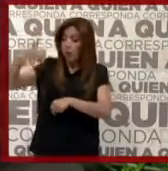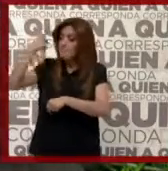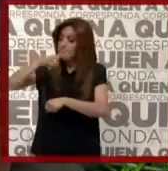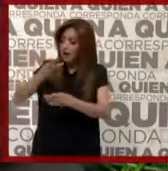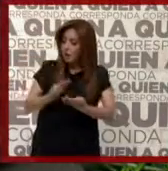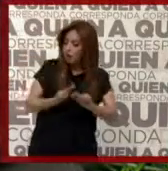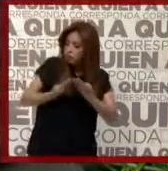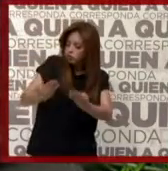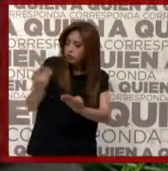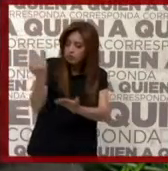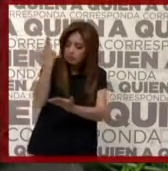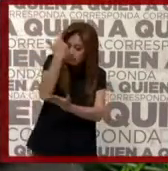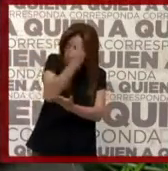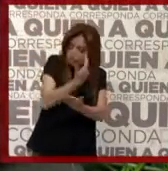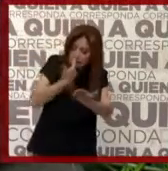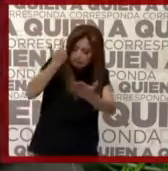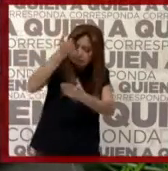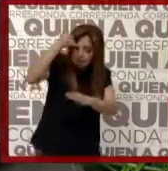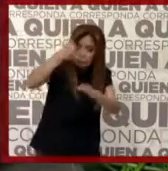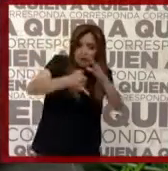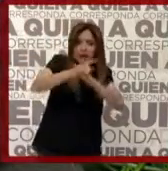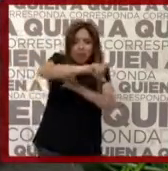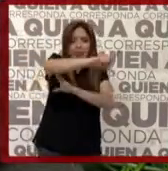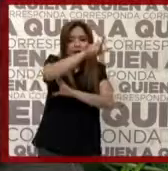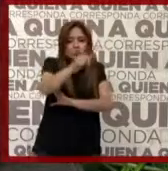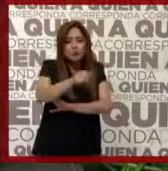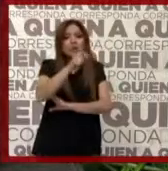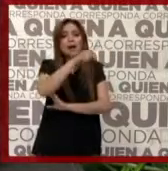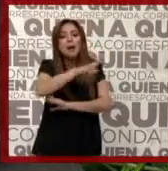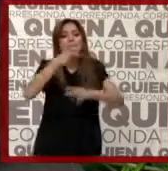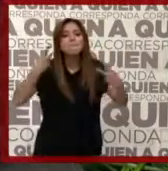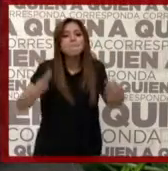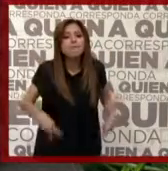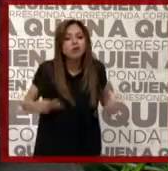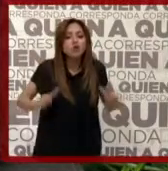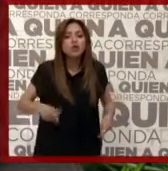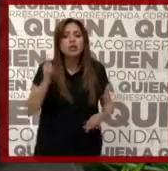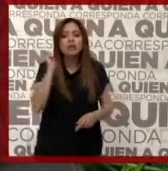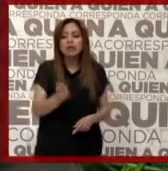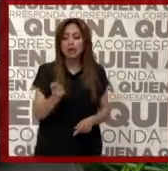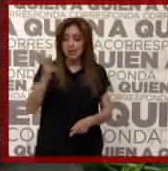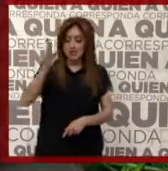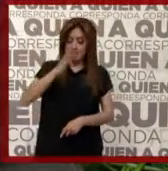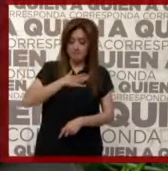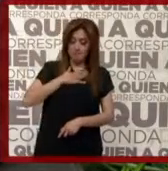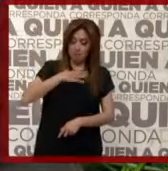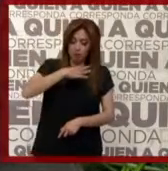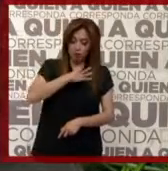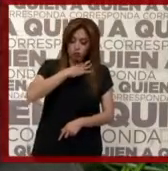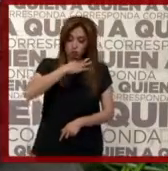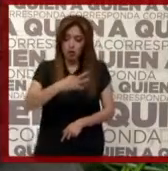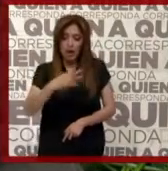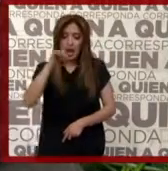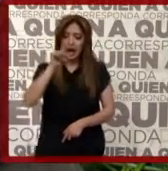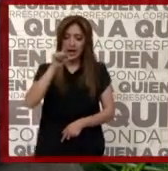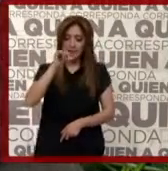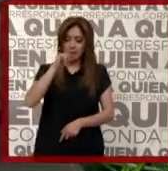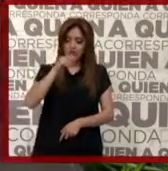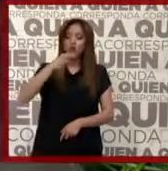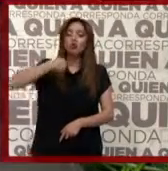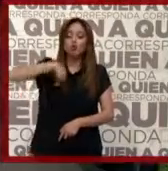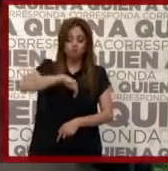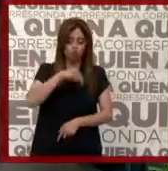muy a profundidad el asunto y pronunciarnos o sea la gente designe como árbitro a la comisión a la conamed nosotros estudiamos el caso de